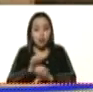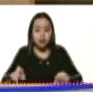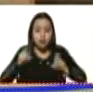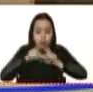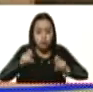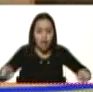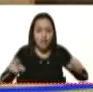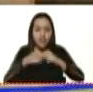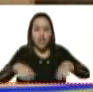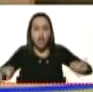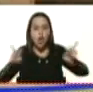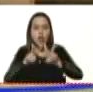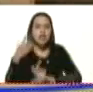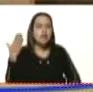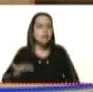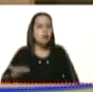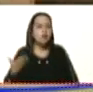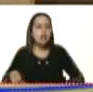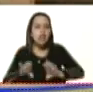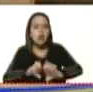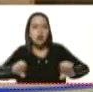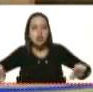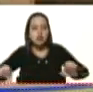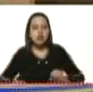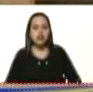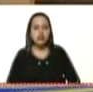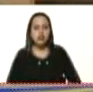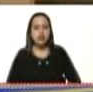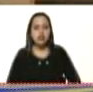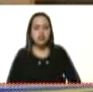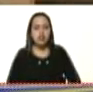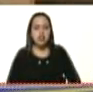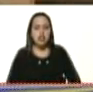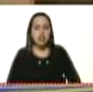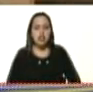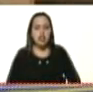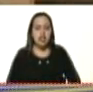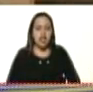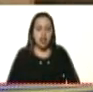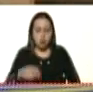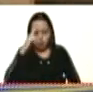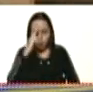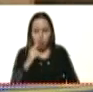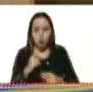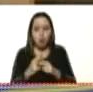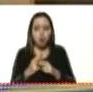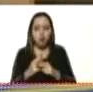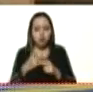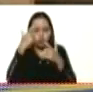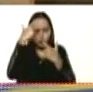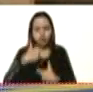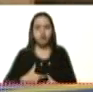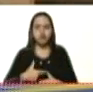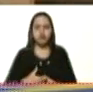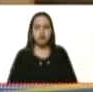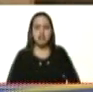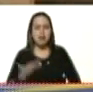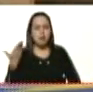Qué importante la educación en dignidad, en honor, qué importante la